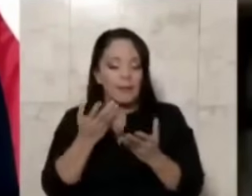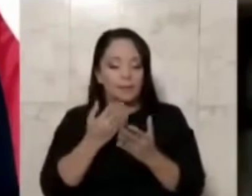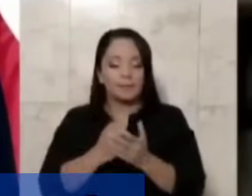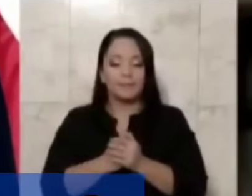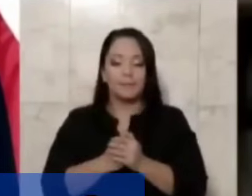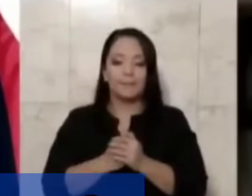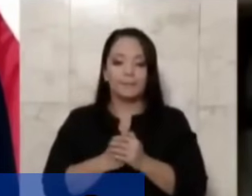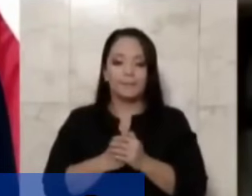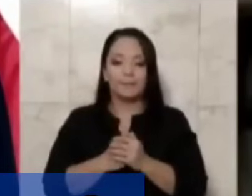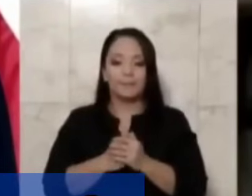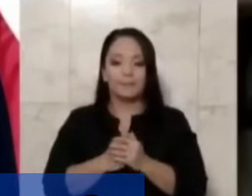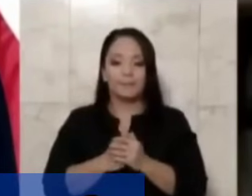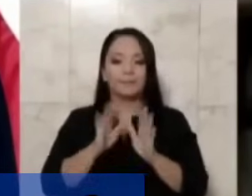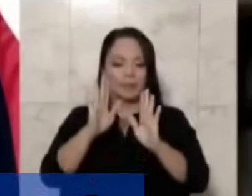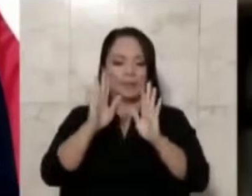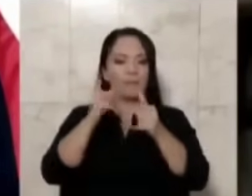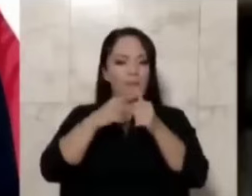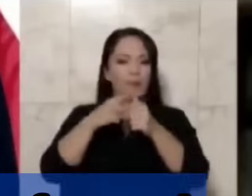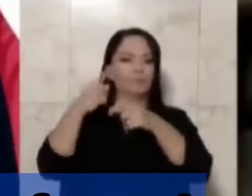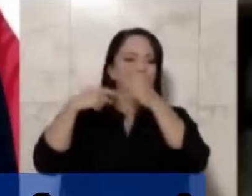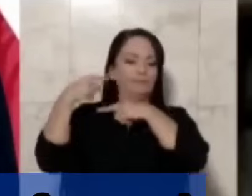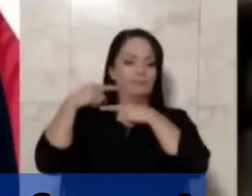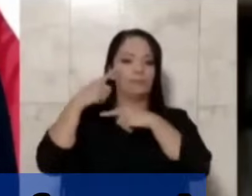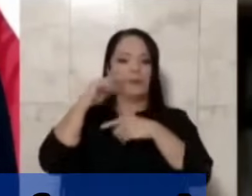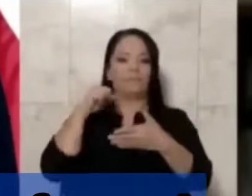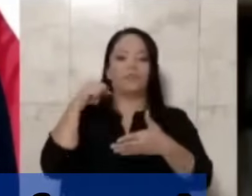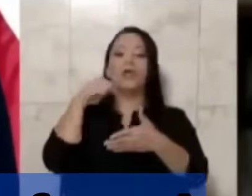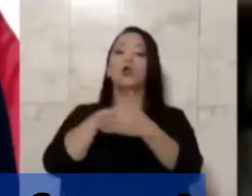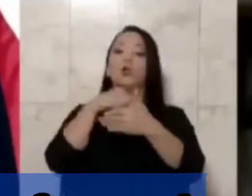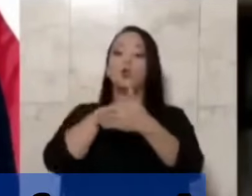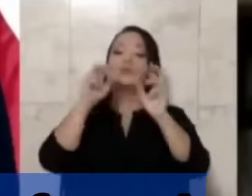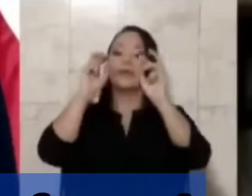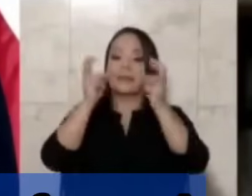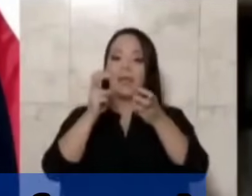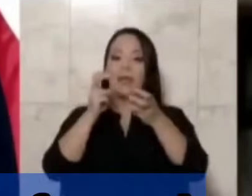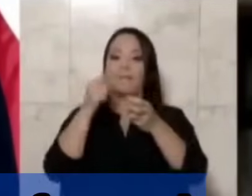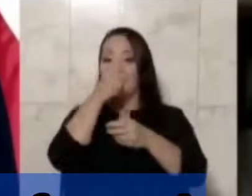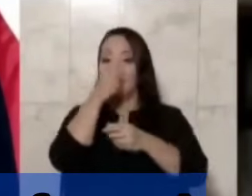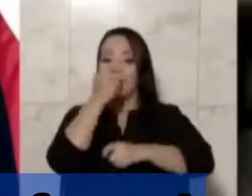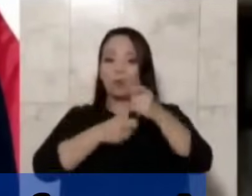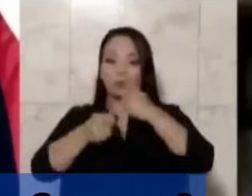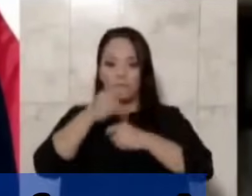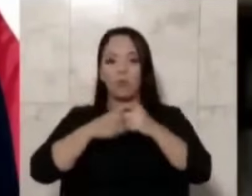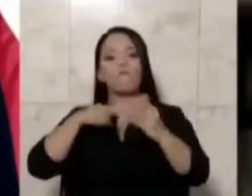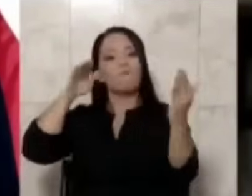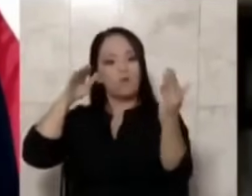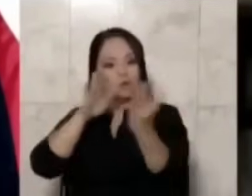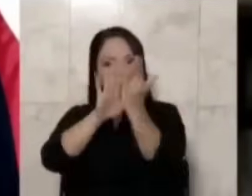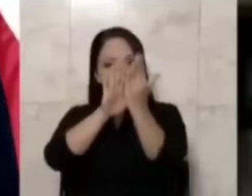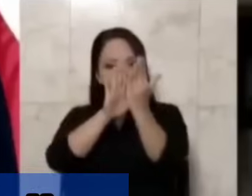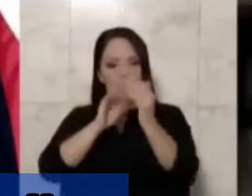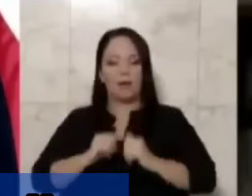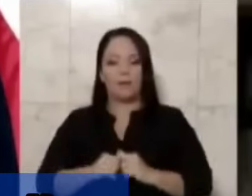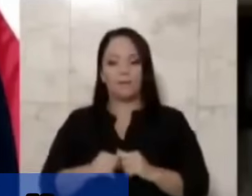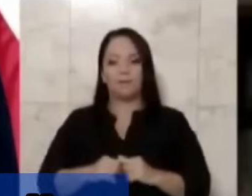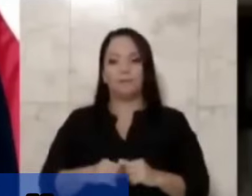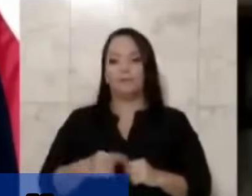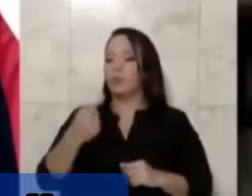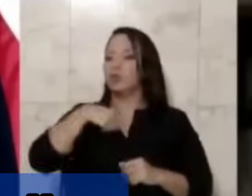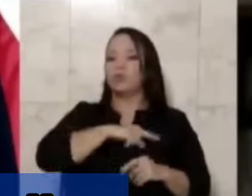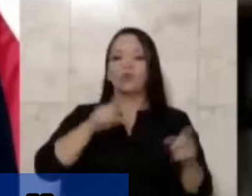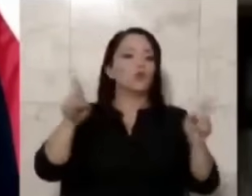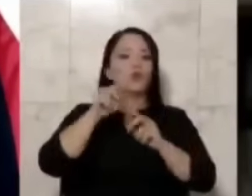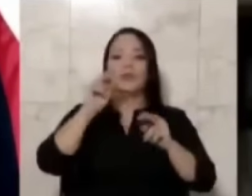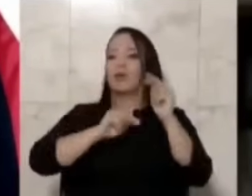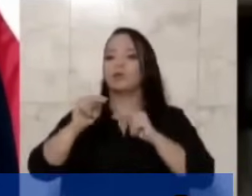que, echemos un paso para atrás. La lucha contra el narcotráfico es frontal, nosotros no negociamos